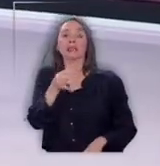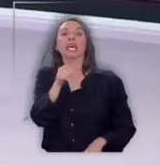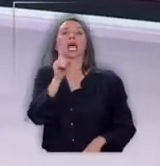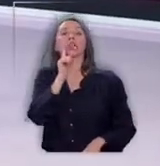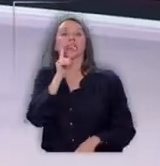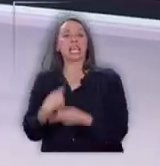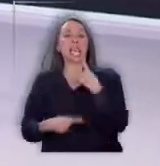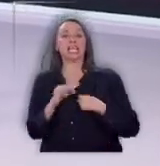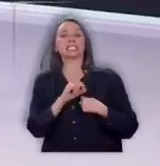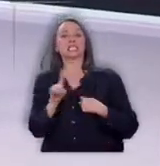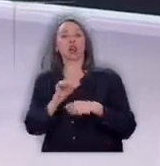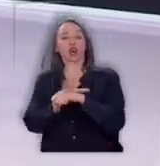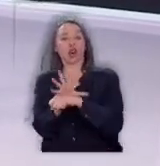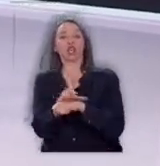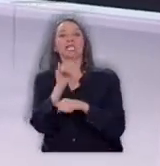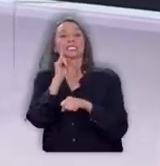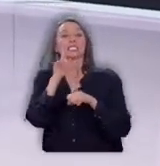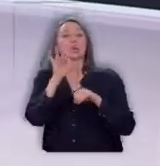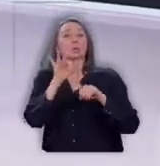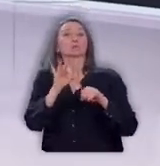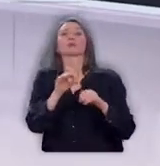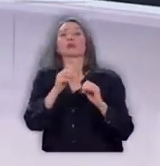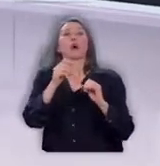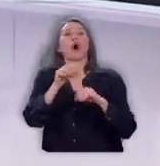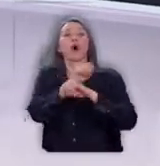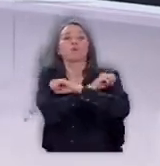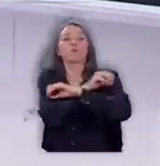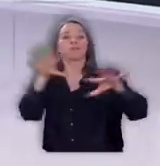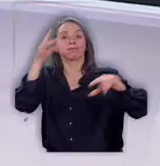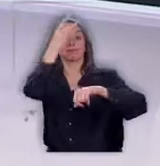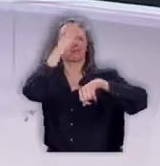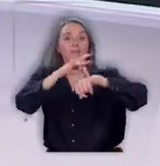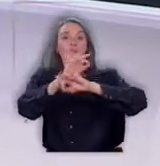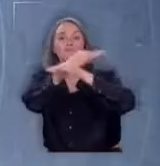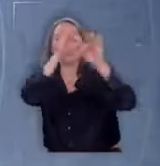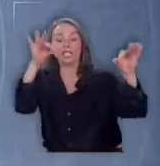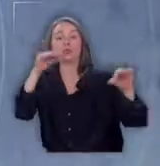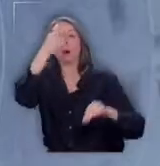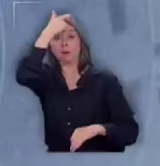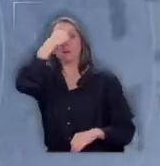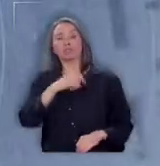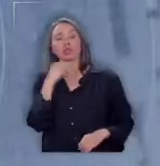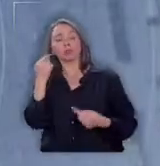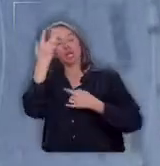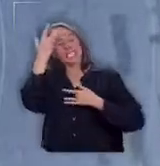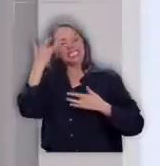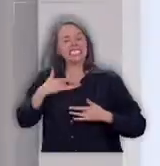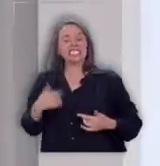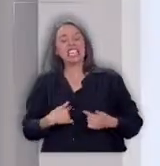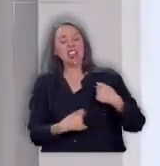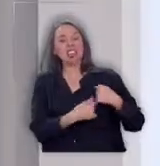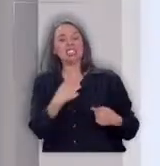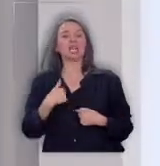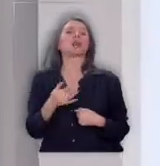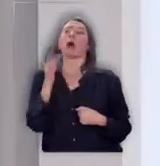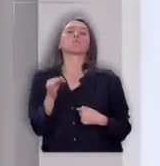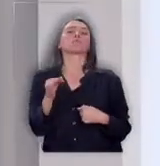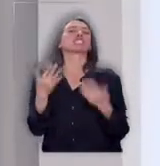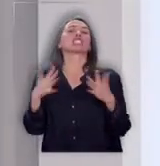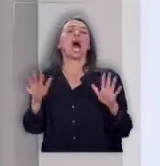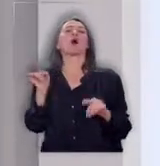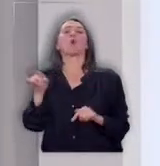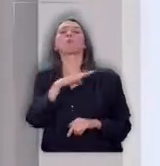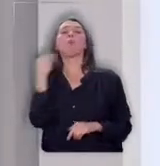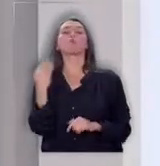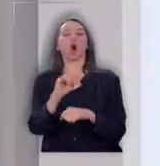en época de pandemia si usted tiene síntomas y la persona fallece con alguno de esos síntomas es coronavirus exactamente Cuál